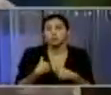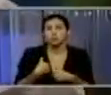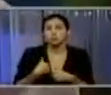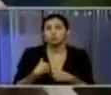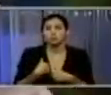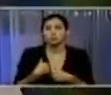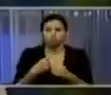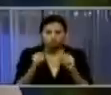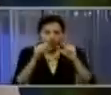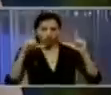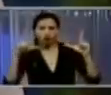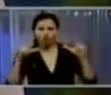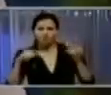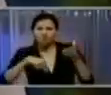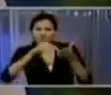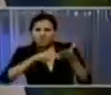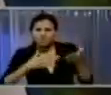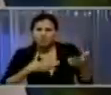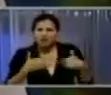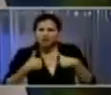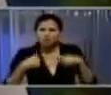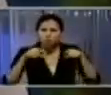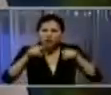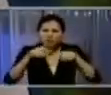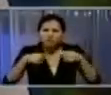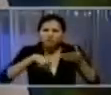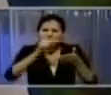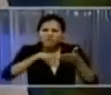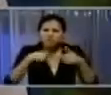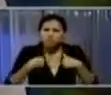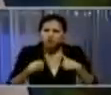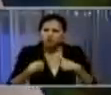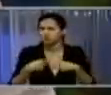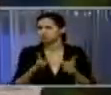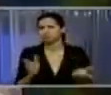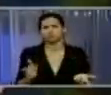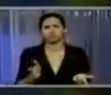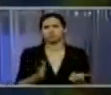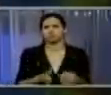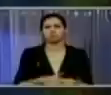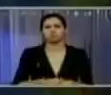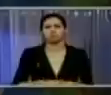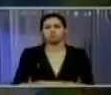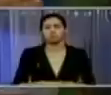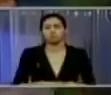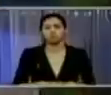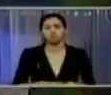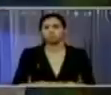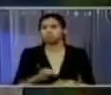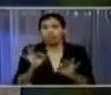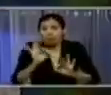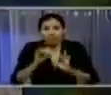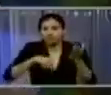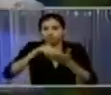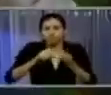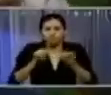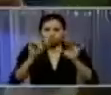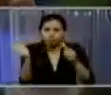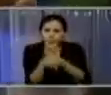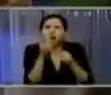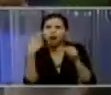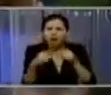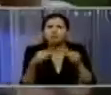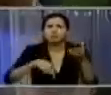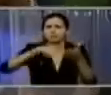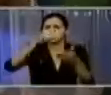nuestra firma. ¿Qué es esto? Me decían. Yo le dije, bueno, tienen 5 días, por lo menos